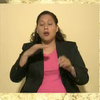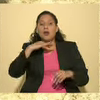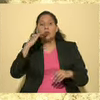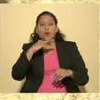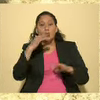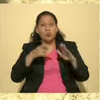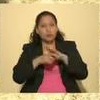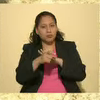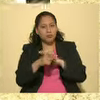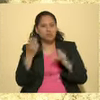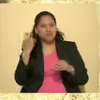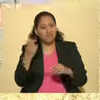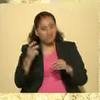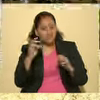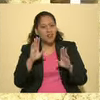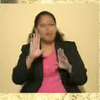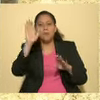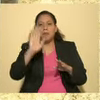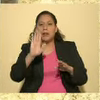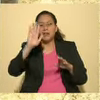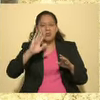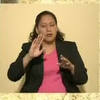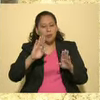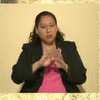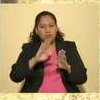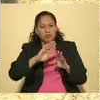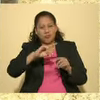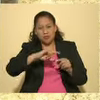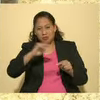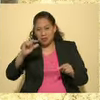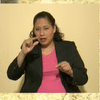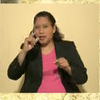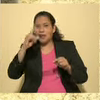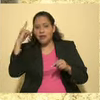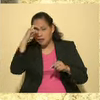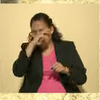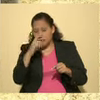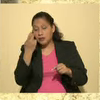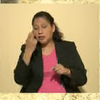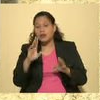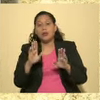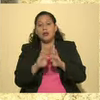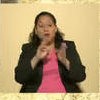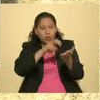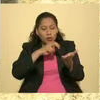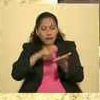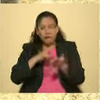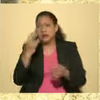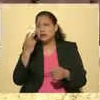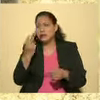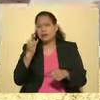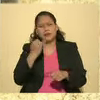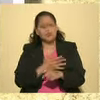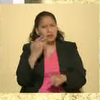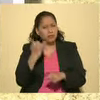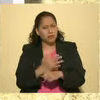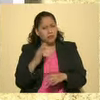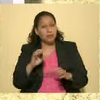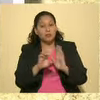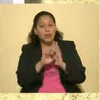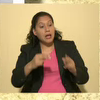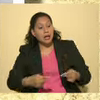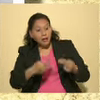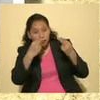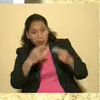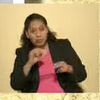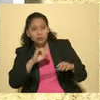es un flagelo, las verificaciones es una molestia, y nosotros creamos actos de molestia porque a nadie le gusta que lleguen a su establecimiento, a su